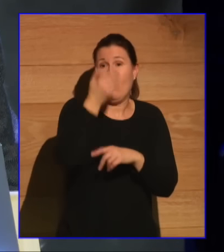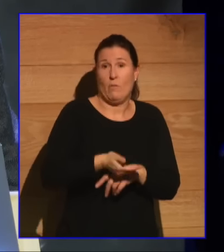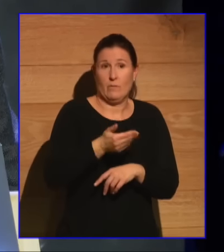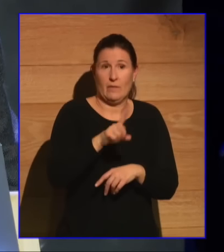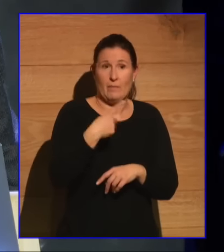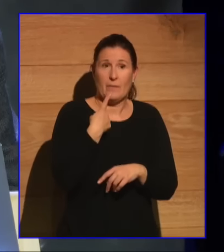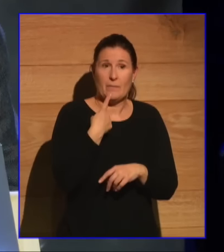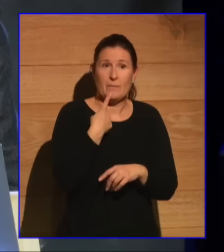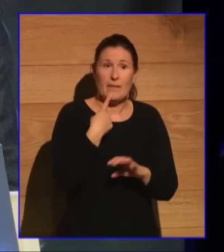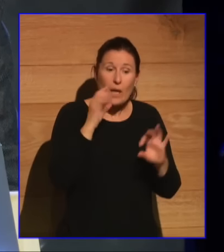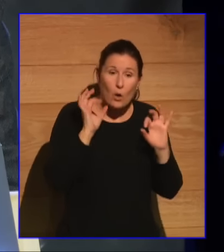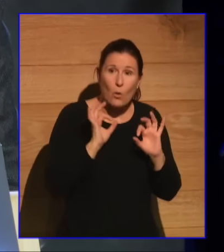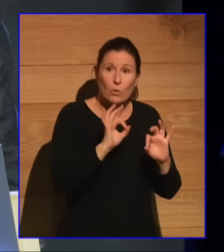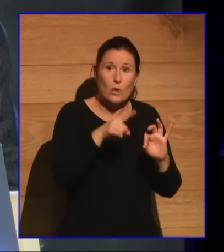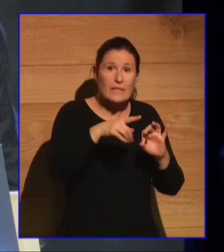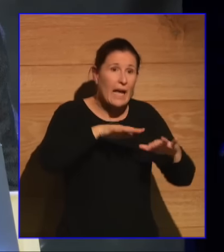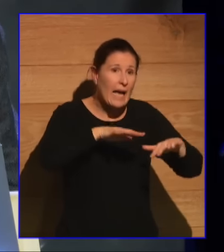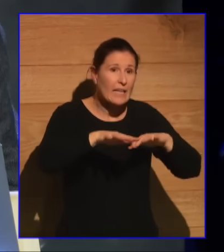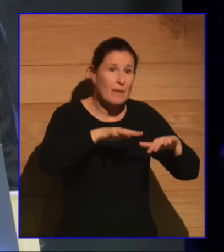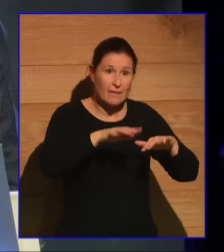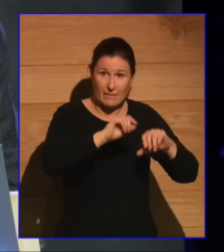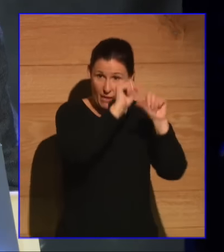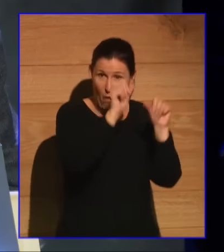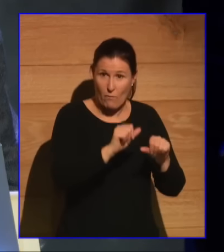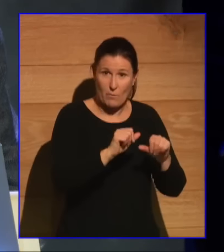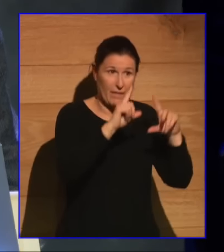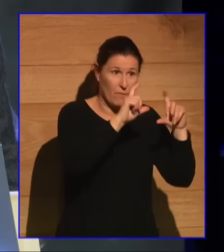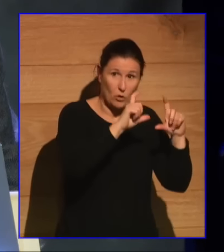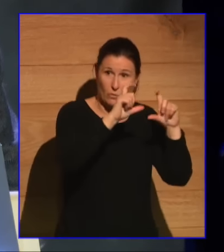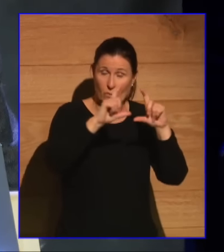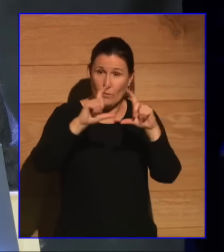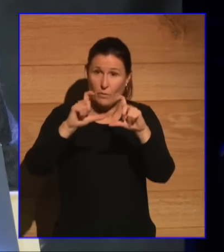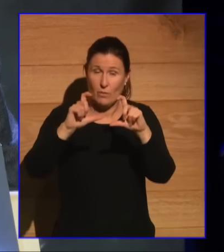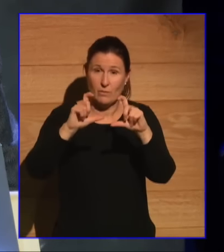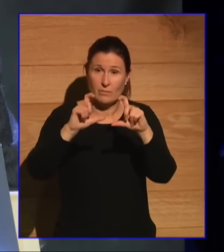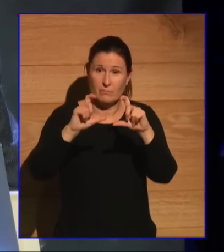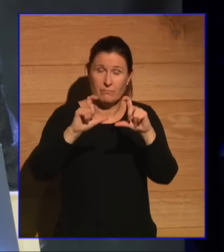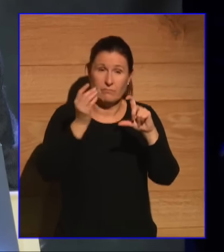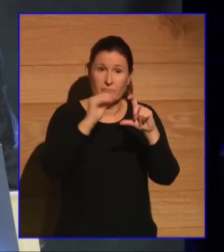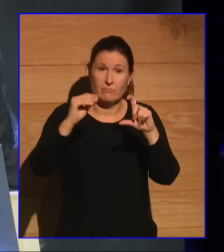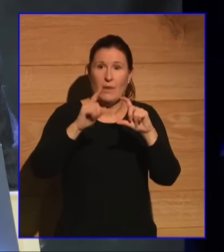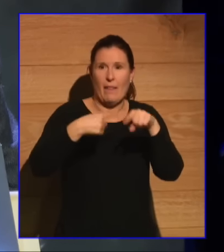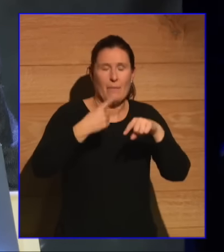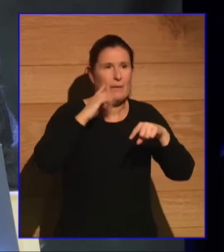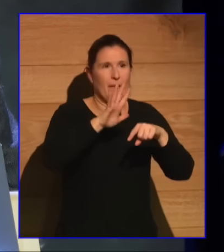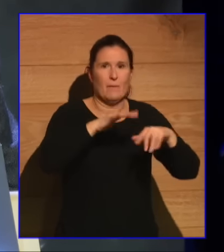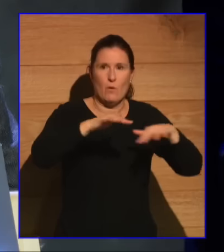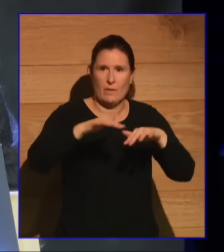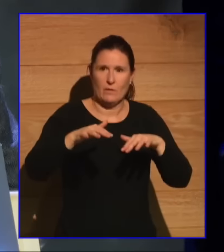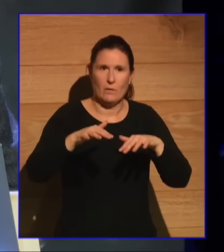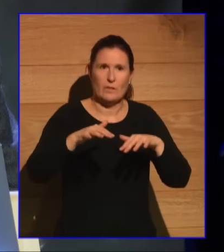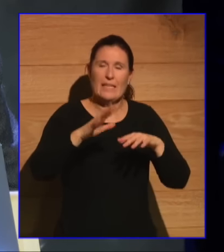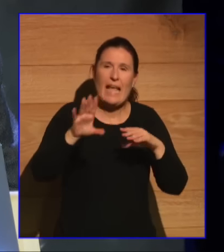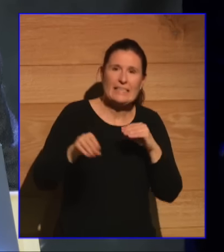Imperio Contraataca era precisamente esta animación stop motion a la que se le añadía el blur de movimiento. El blur de